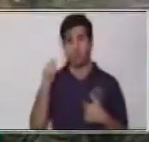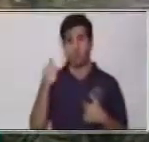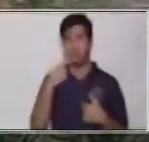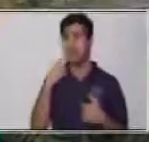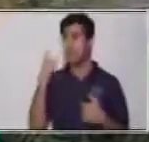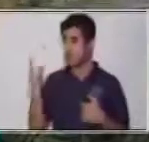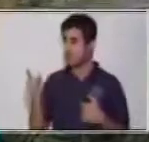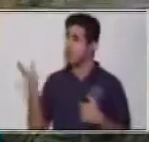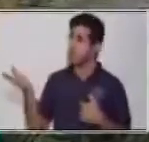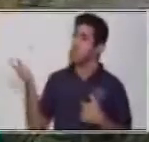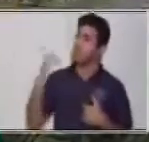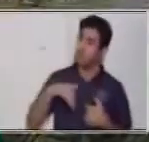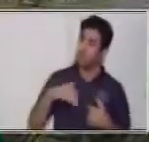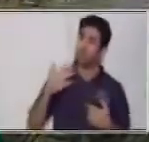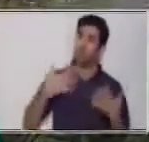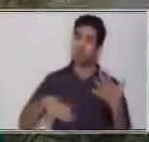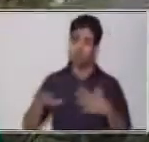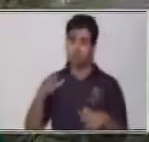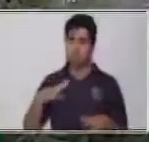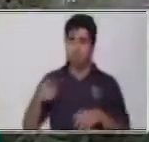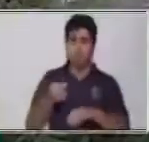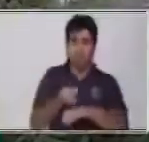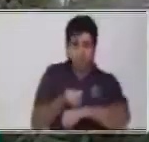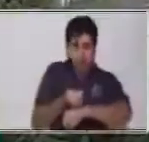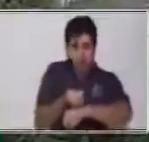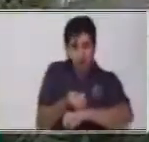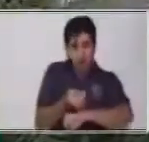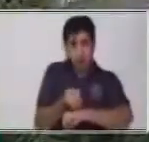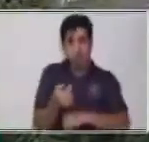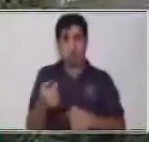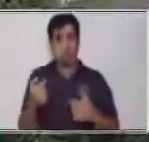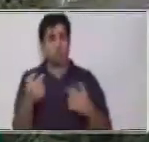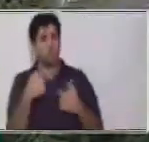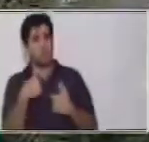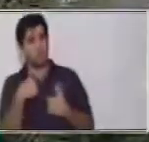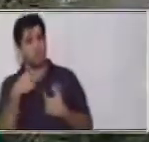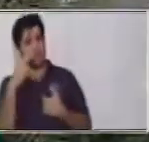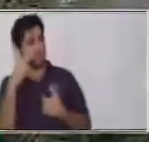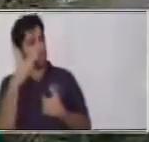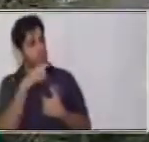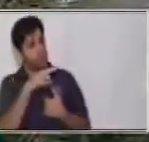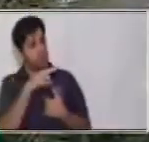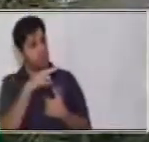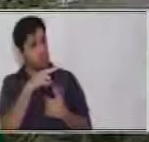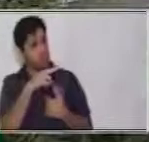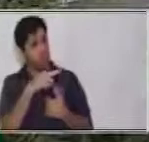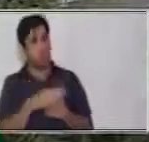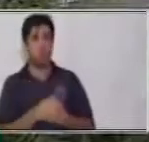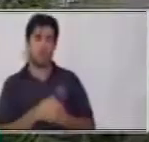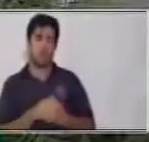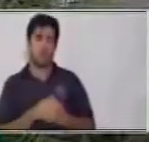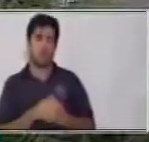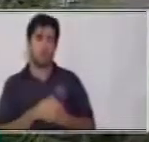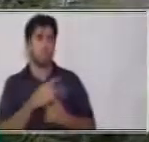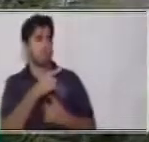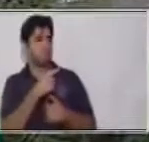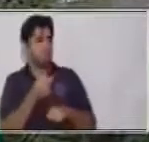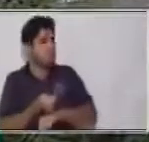Víctor, te invito a jugar canicas. Él se le queda viendo a Alberto y le dice: ¿qué es